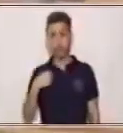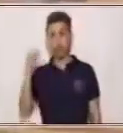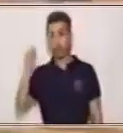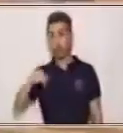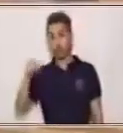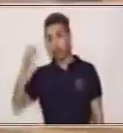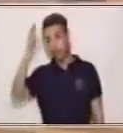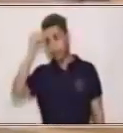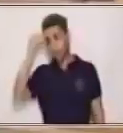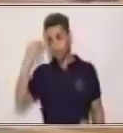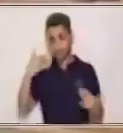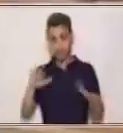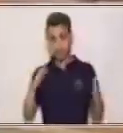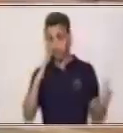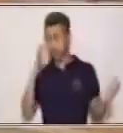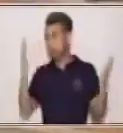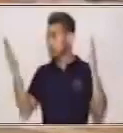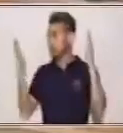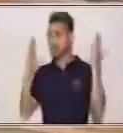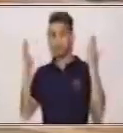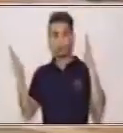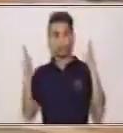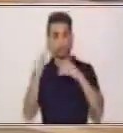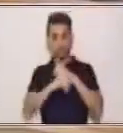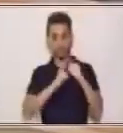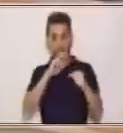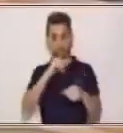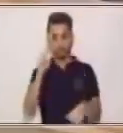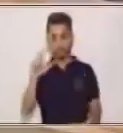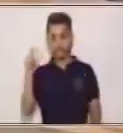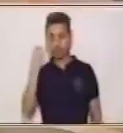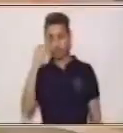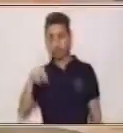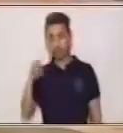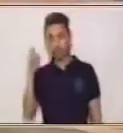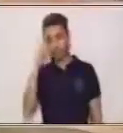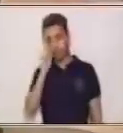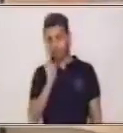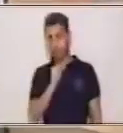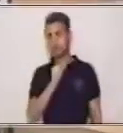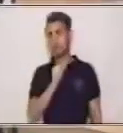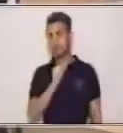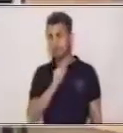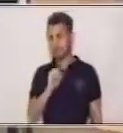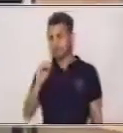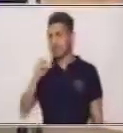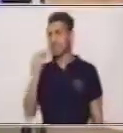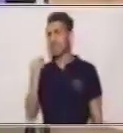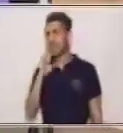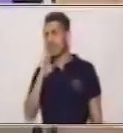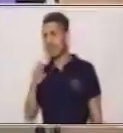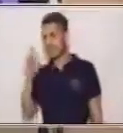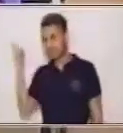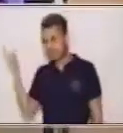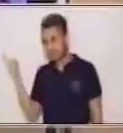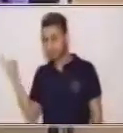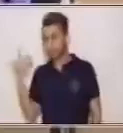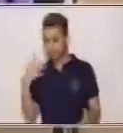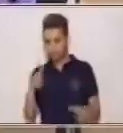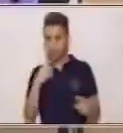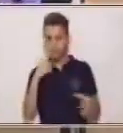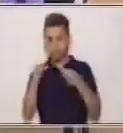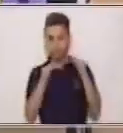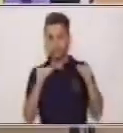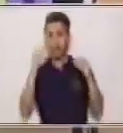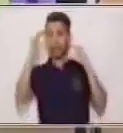comparación de fracciones. Repasamos un poquito sobre el tema de fracciones. ¿Qué es una fracción? Recuerda que las partes de